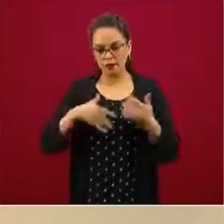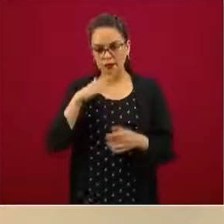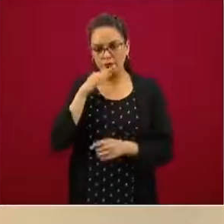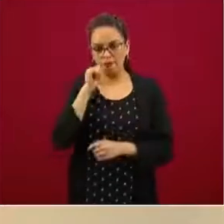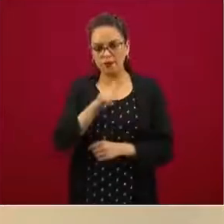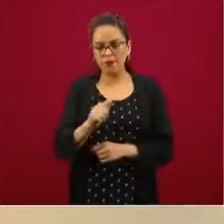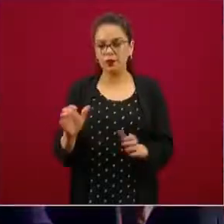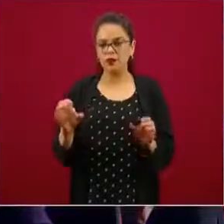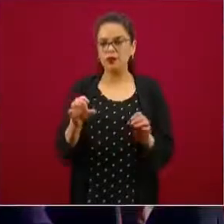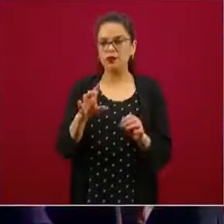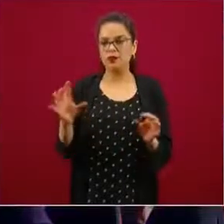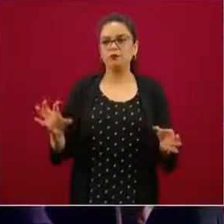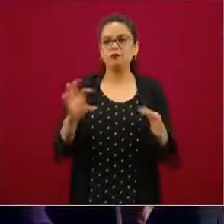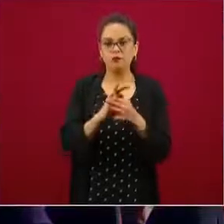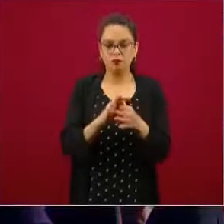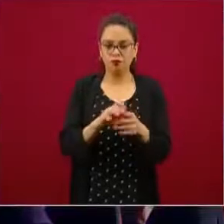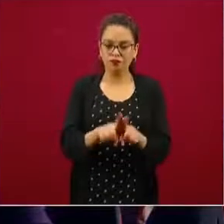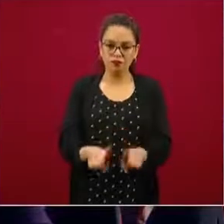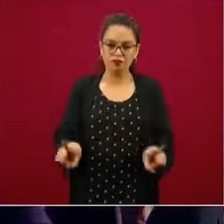compatible con COVID. La siguiente.